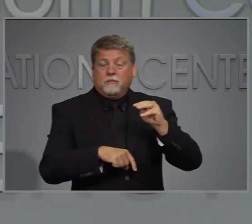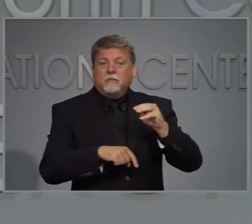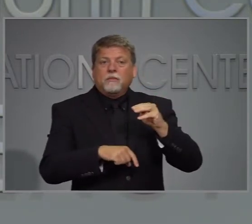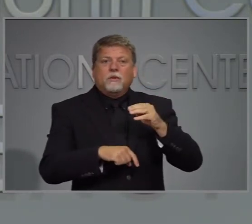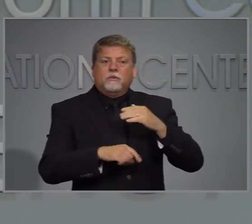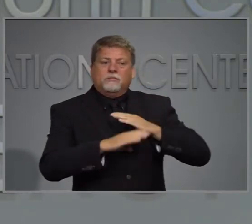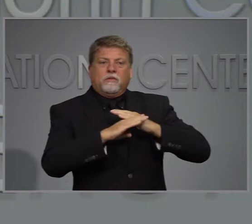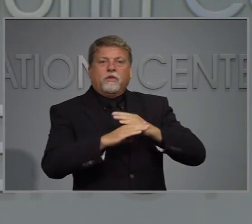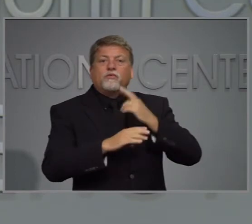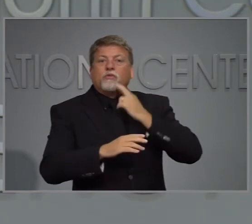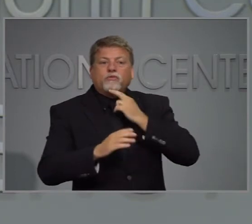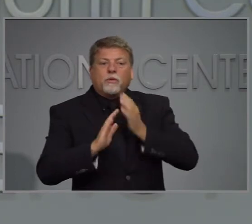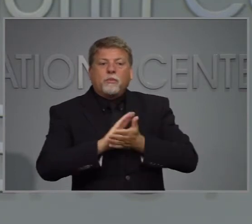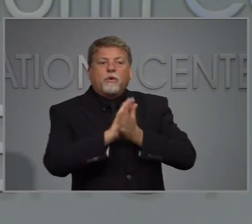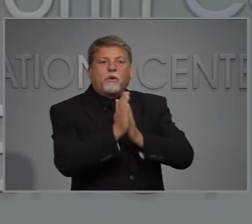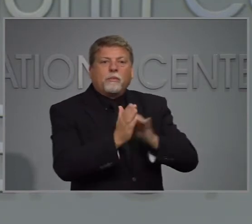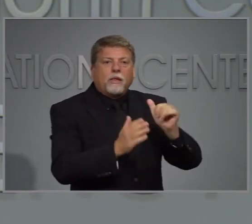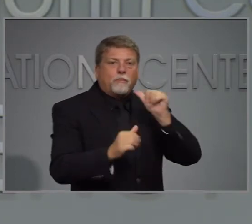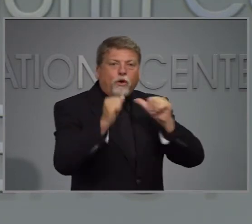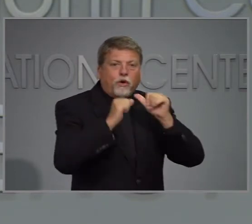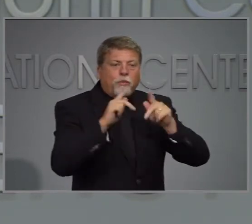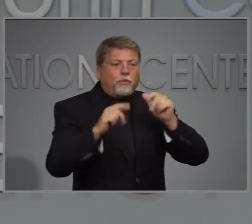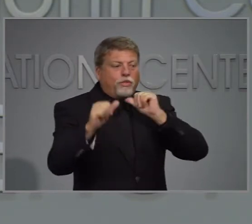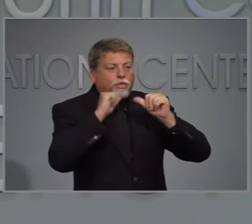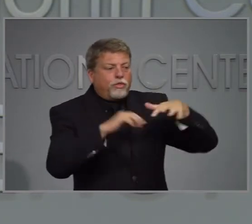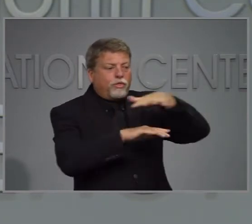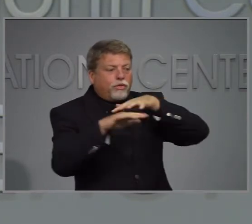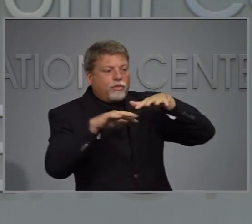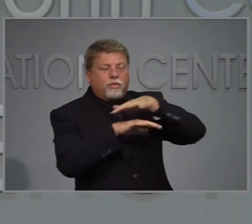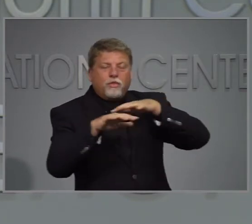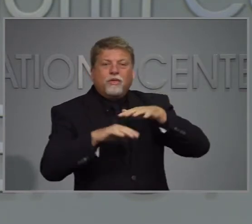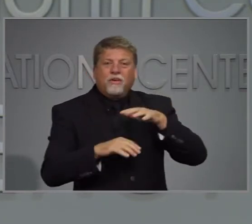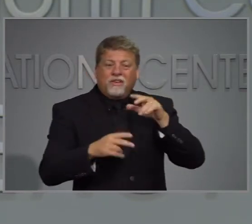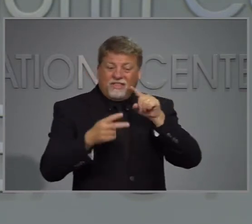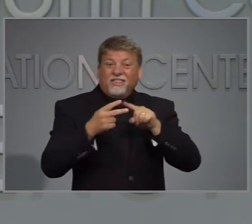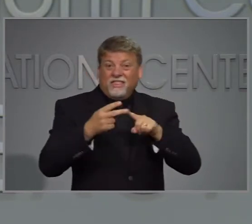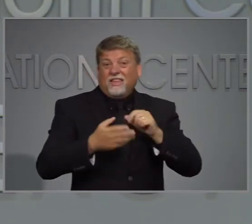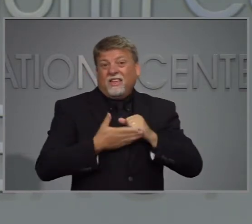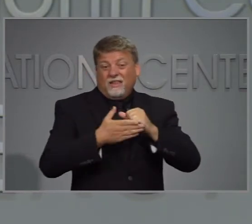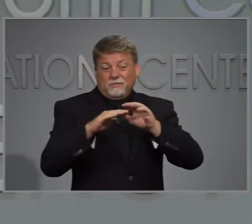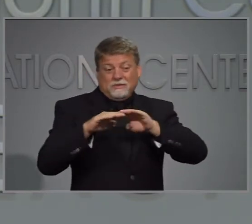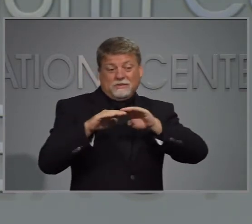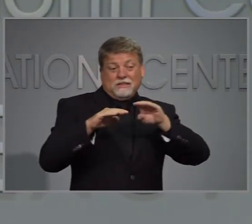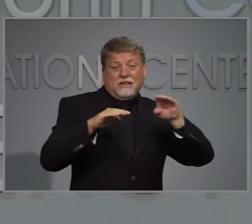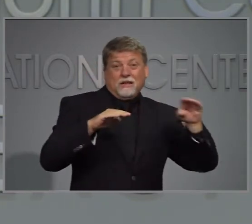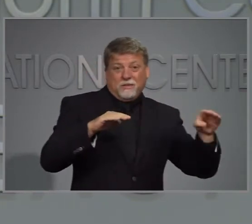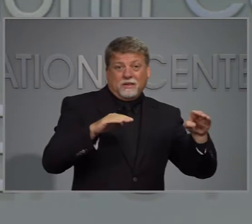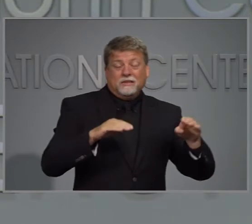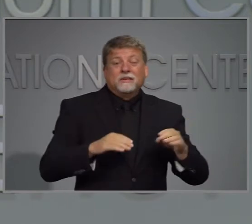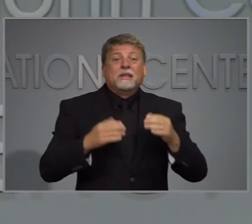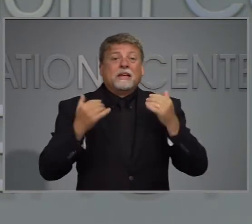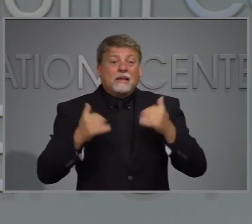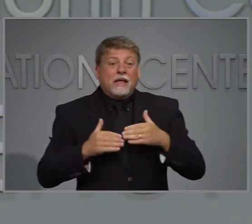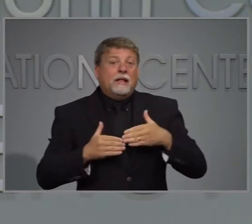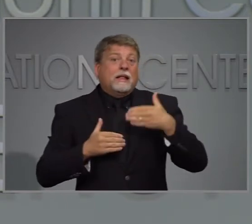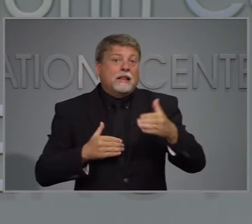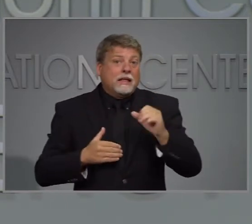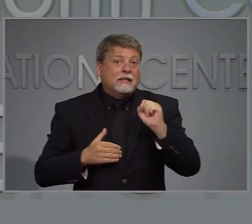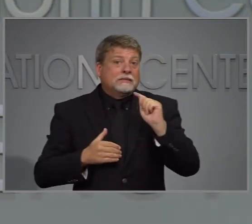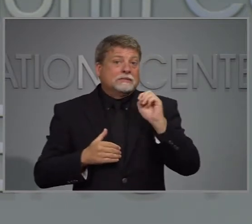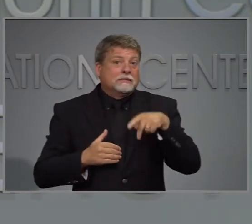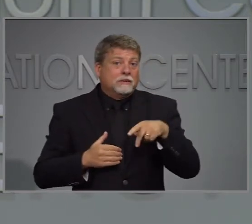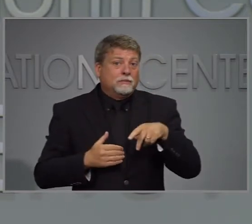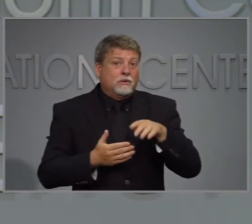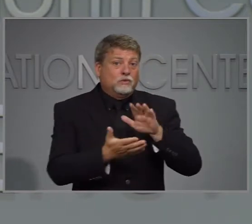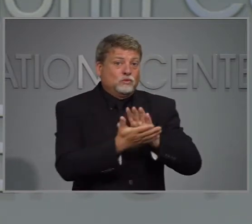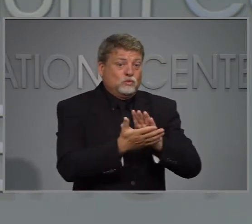de alta transmisión. Nuestro éxito para el regreso de miles de estudiantes, maestros y personal que regresen